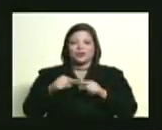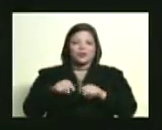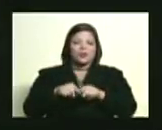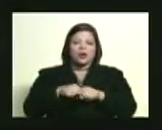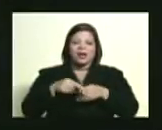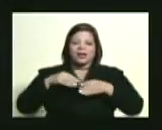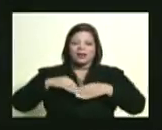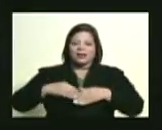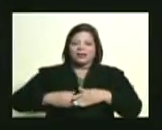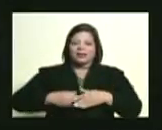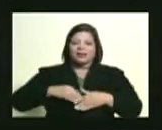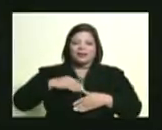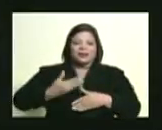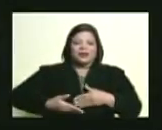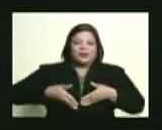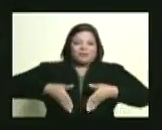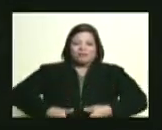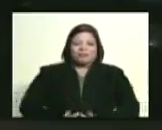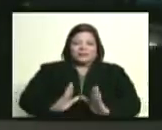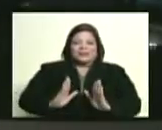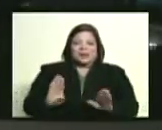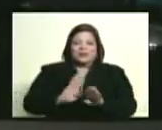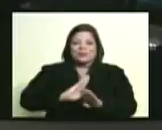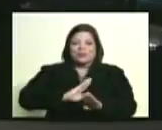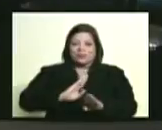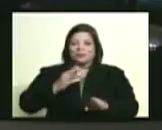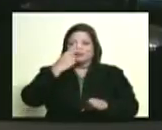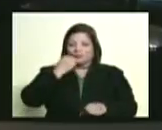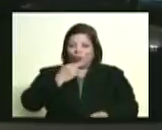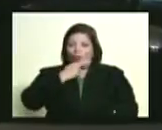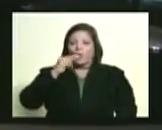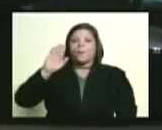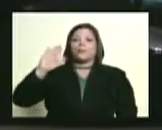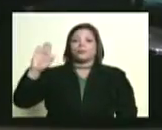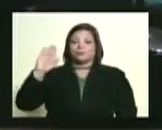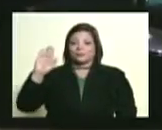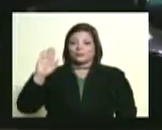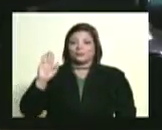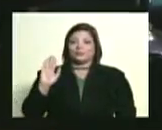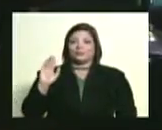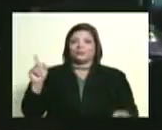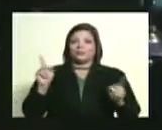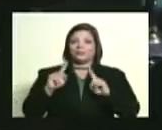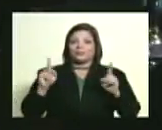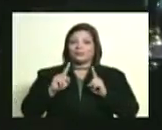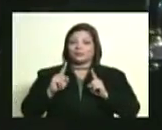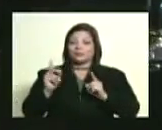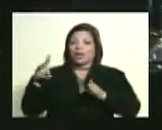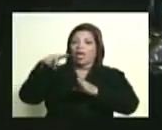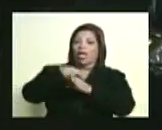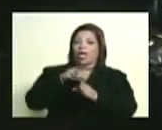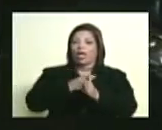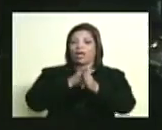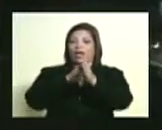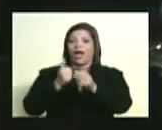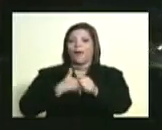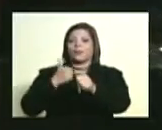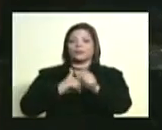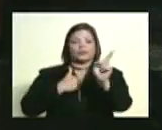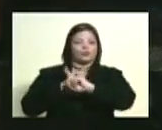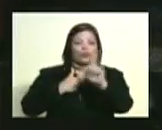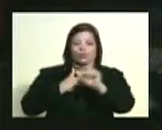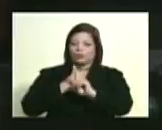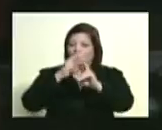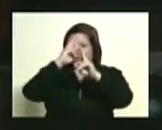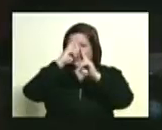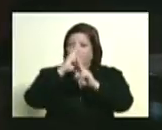vientre sonoro, lo asumimos con gran hidalguía y con gran compromiso, sin que eso signifique cabalgar con lo que es el pensamiento y el